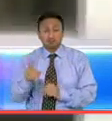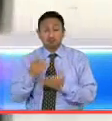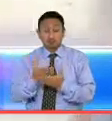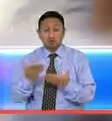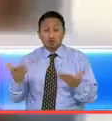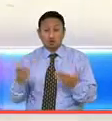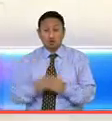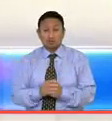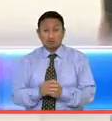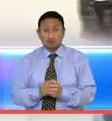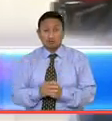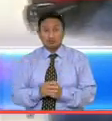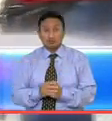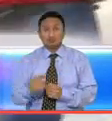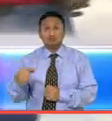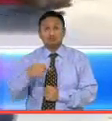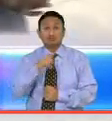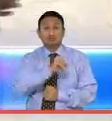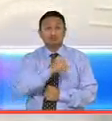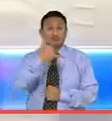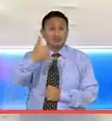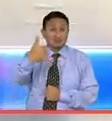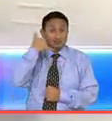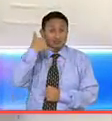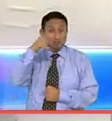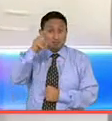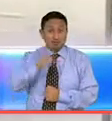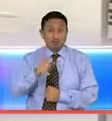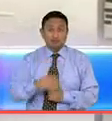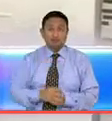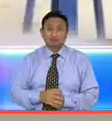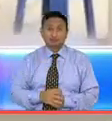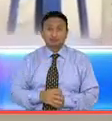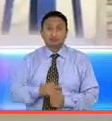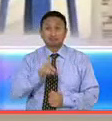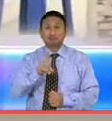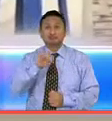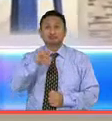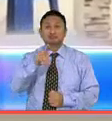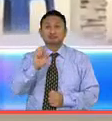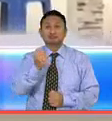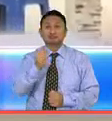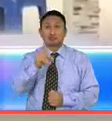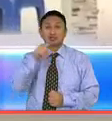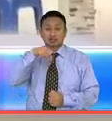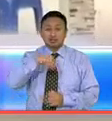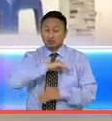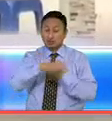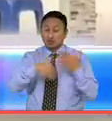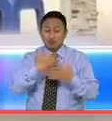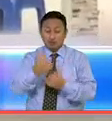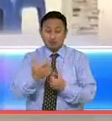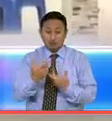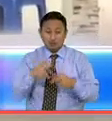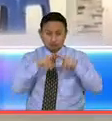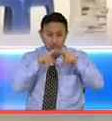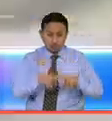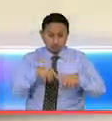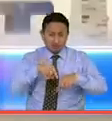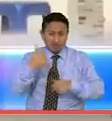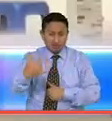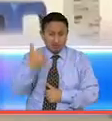pertenencias sustraídas está el teléfono celular del occiso. La DINASED ya empezó a cotejar toda la información, tanto de